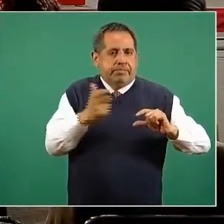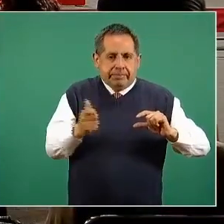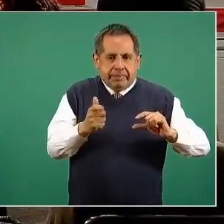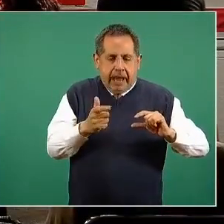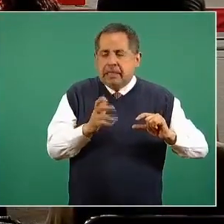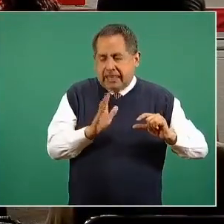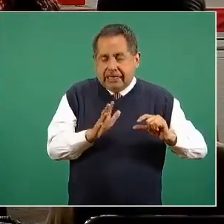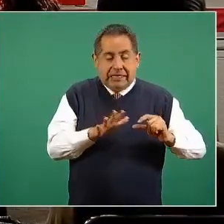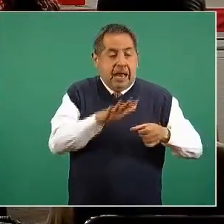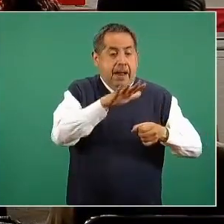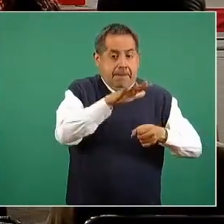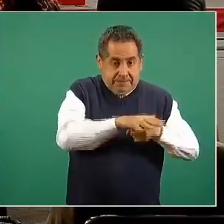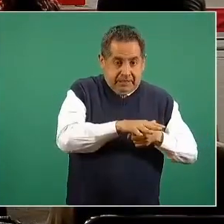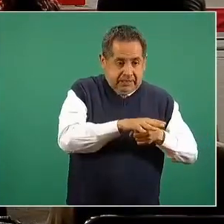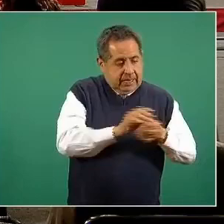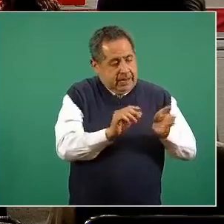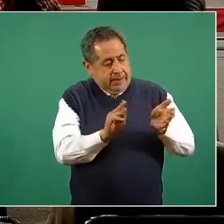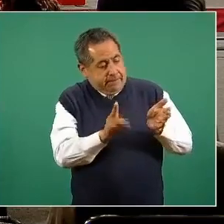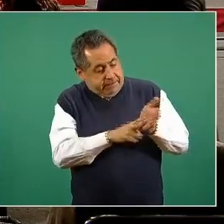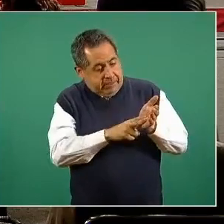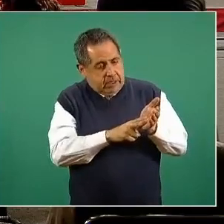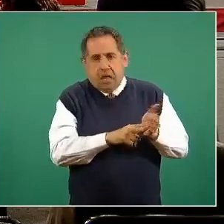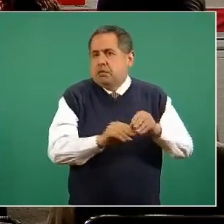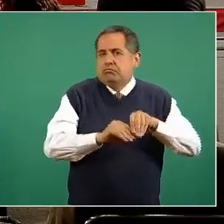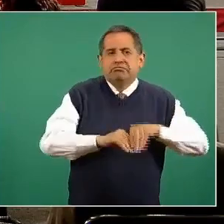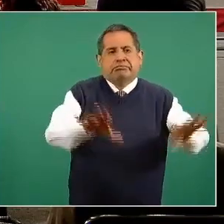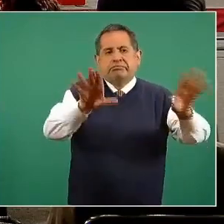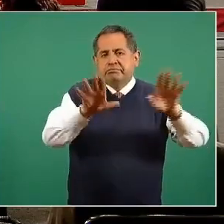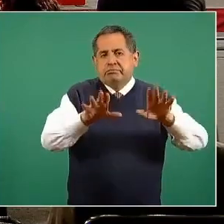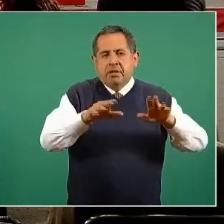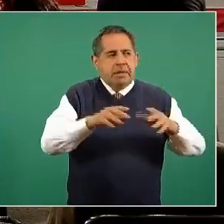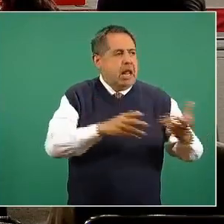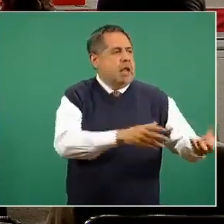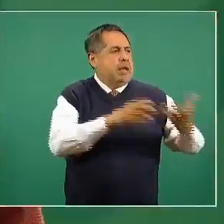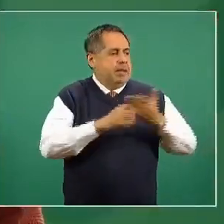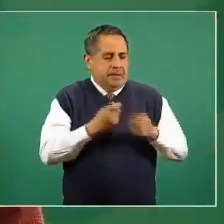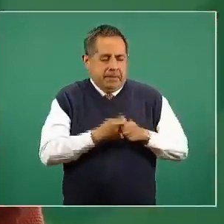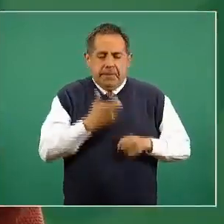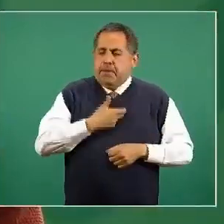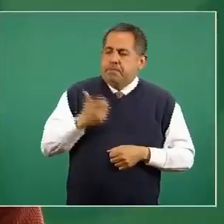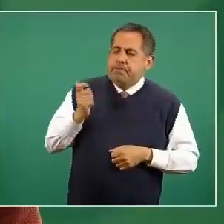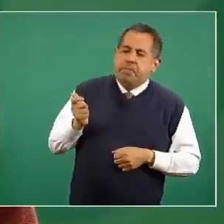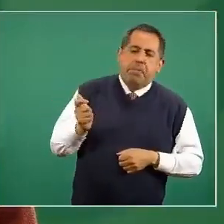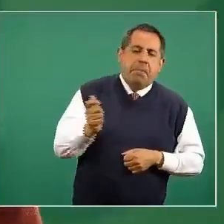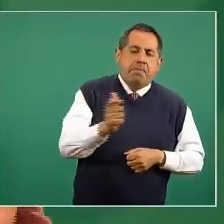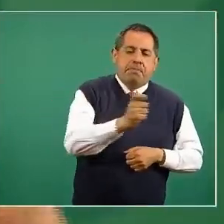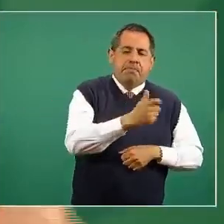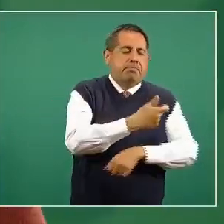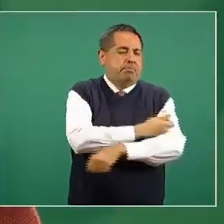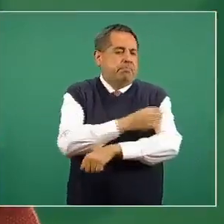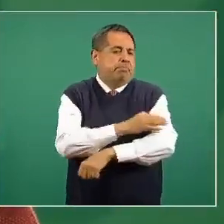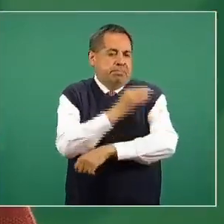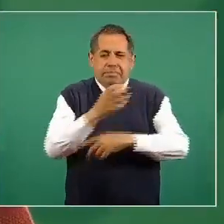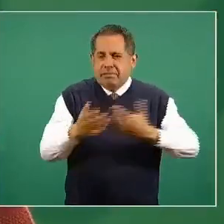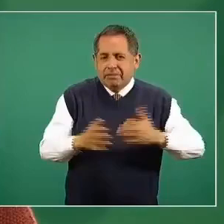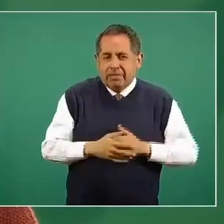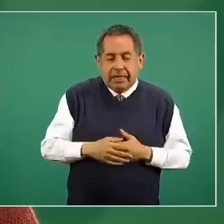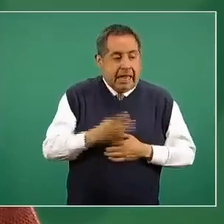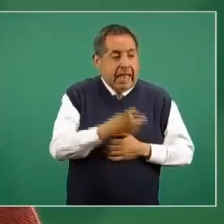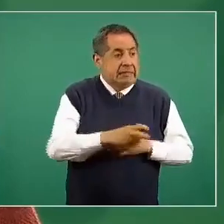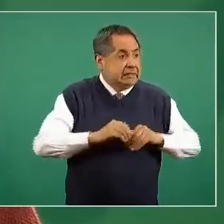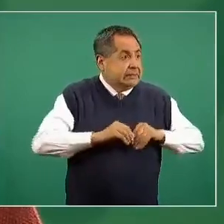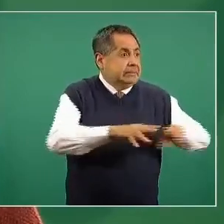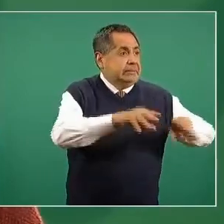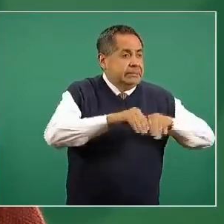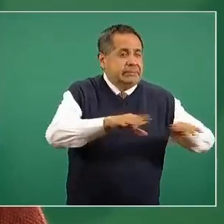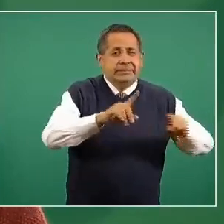se etiquetan y están listos para ser utilizados en la vacunación. ¿Dónde van a ir esos frasquitos? A abastecer las necesidades del